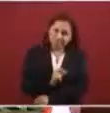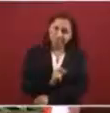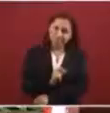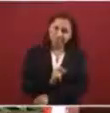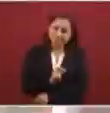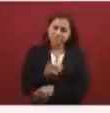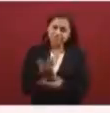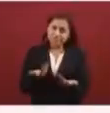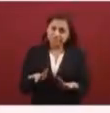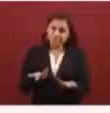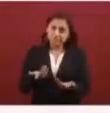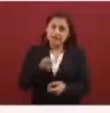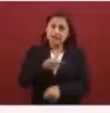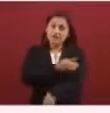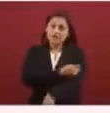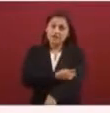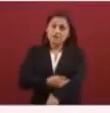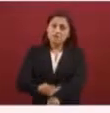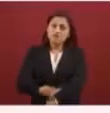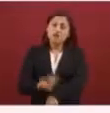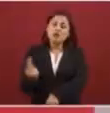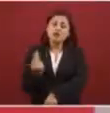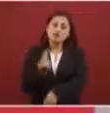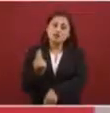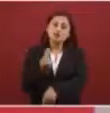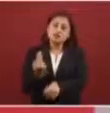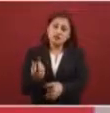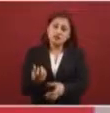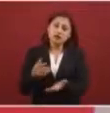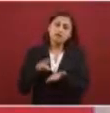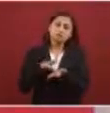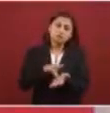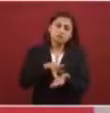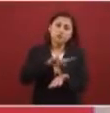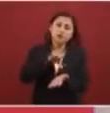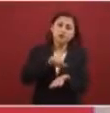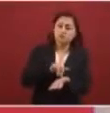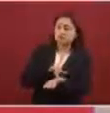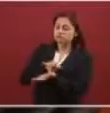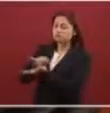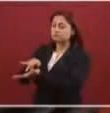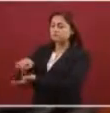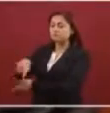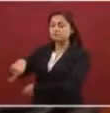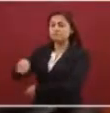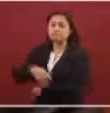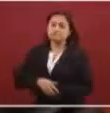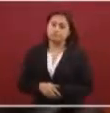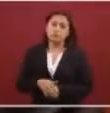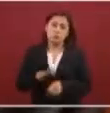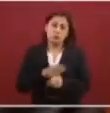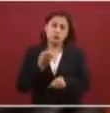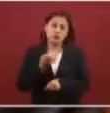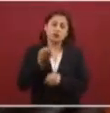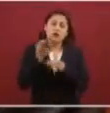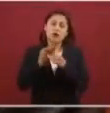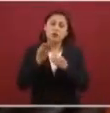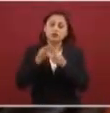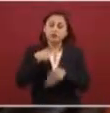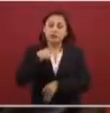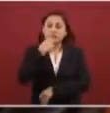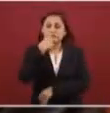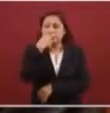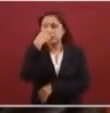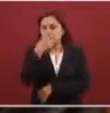lo obtienen de la familia. Por eso agradecer mucho a los